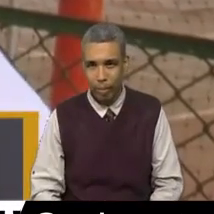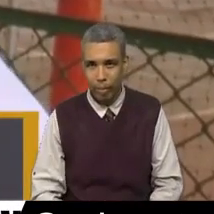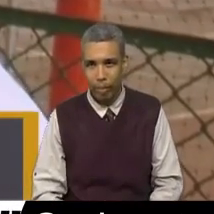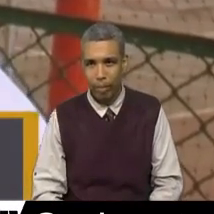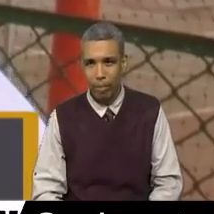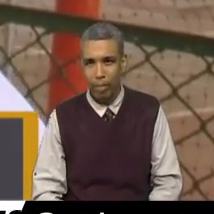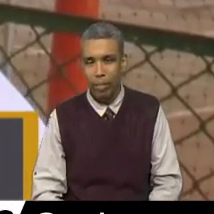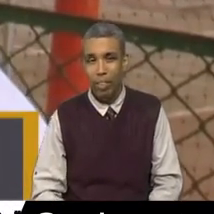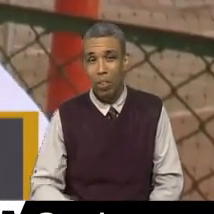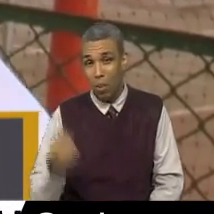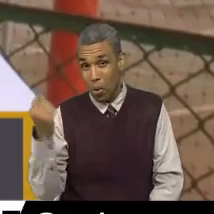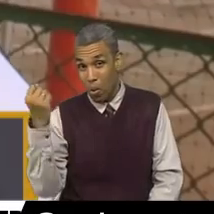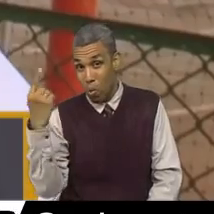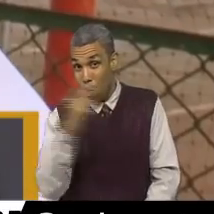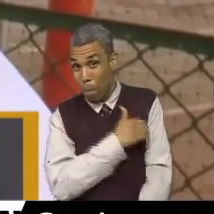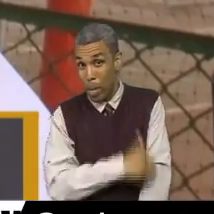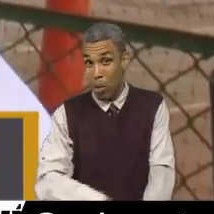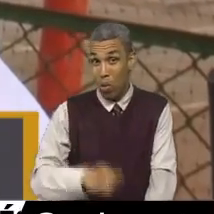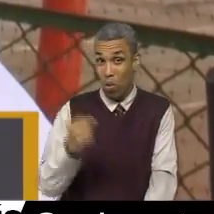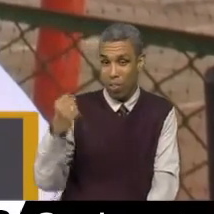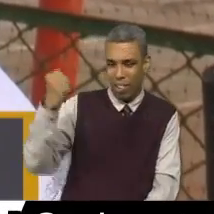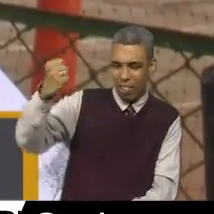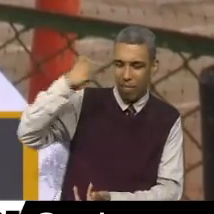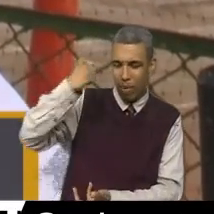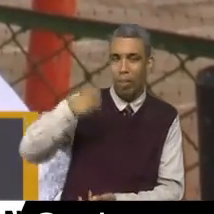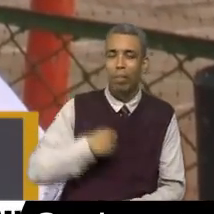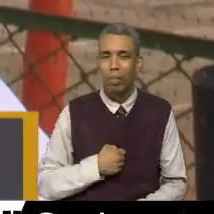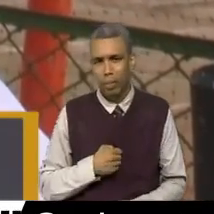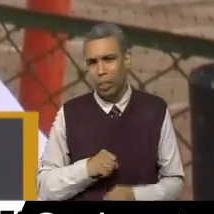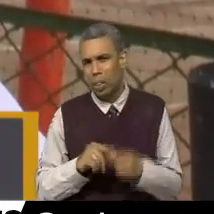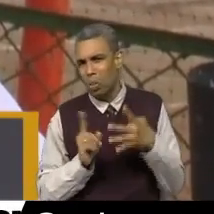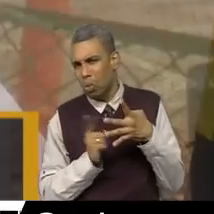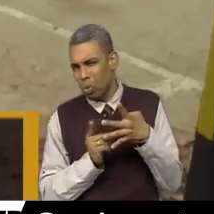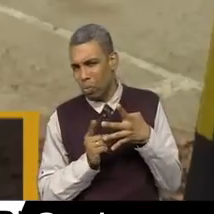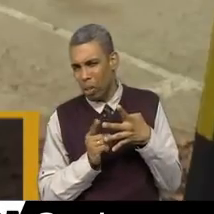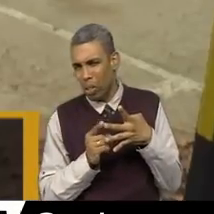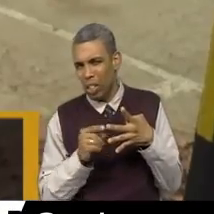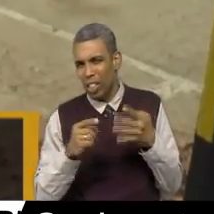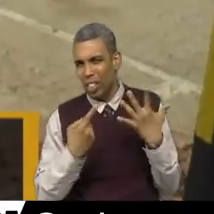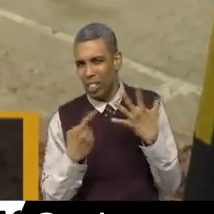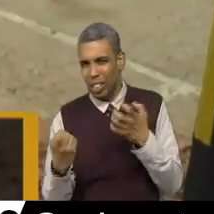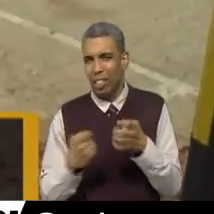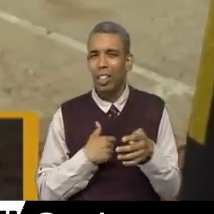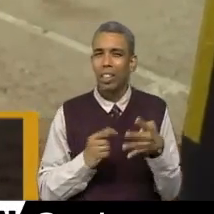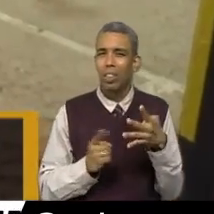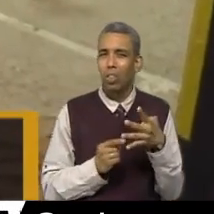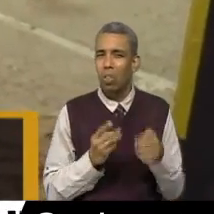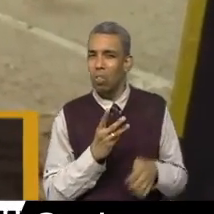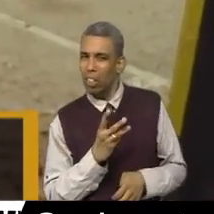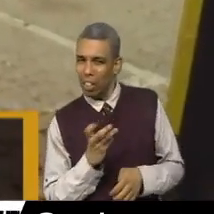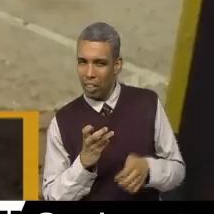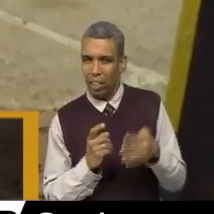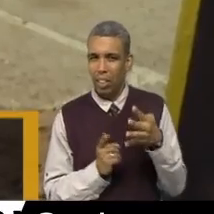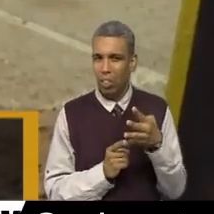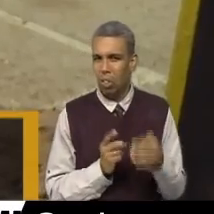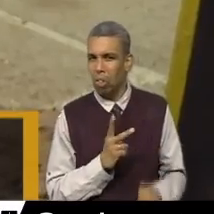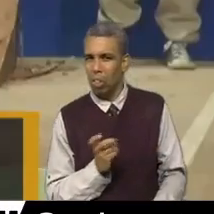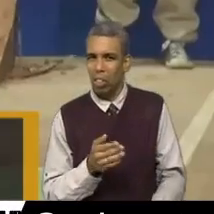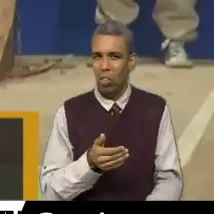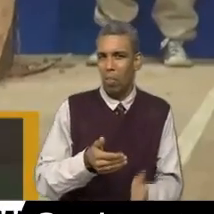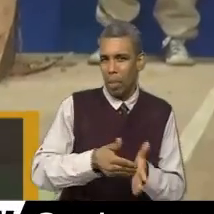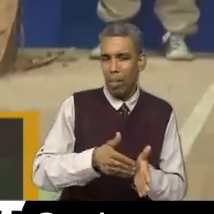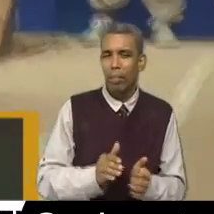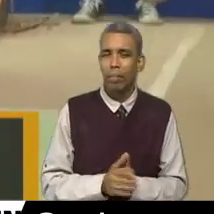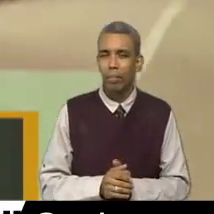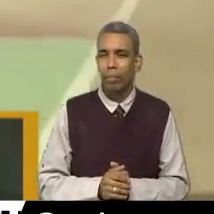El primer puesto 1,000,000, el segundo puesto 600, el tercer puesto 300 y el cuarto puesto 100. Sí, siempre hemos traído 25 o 20